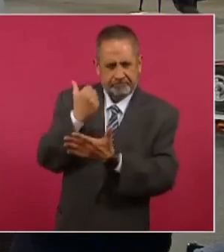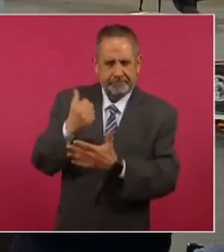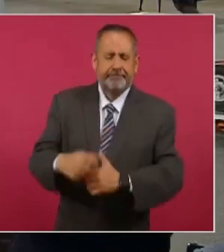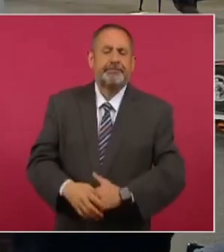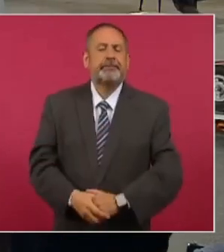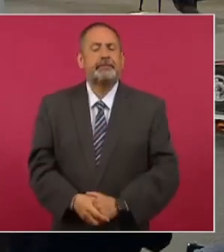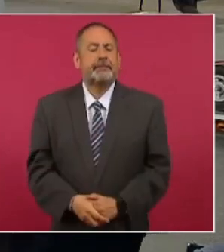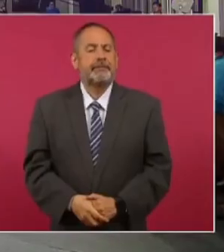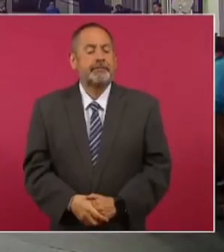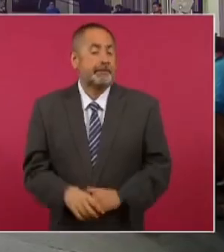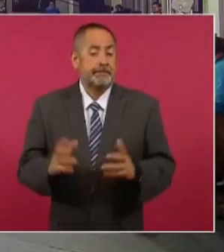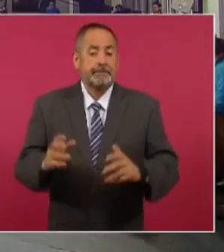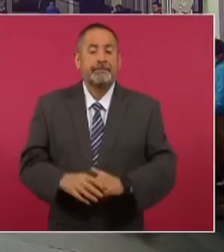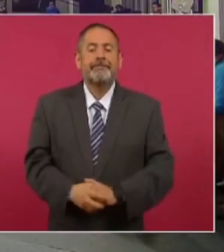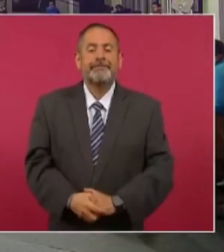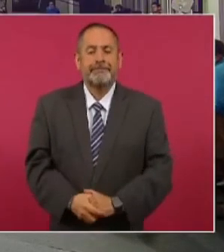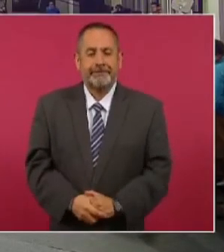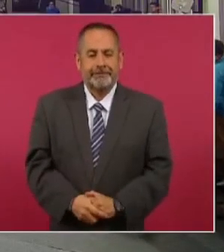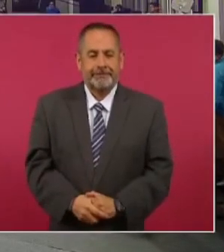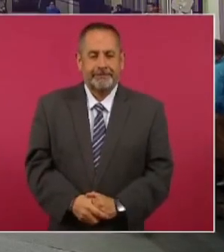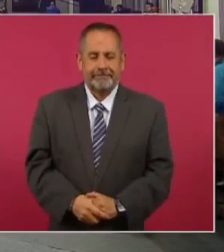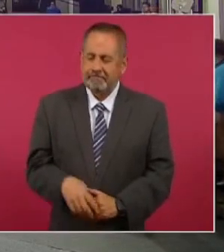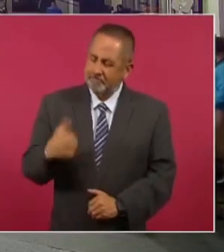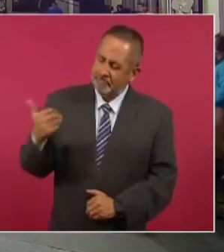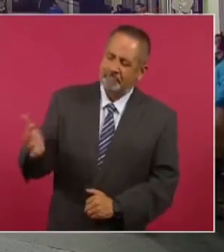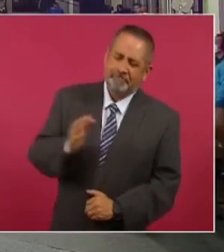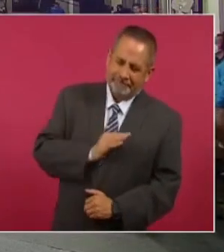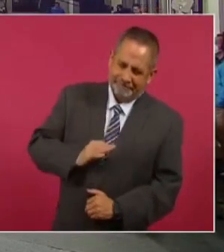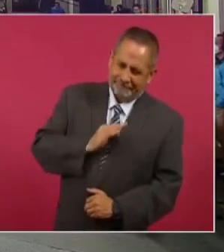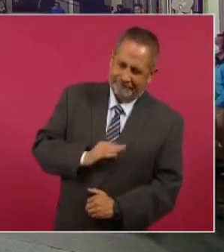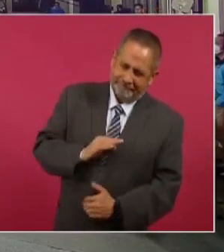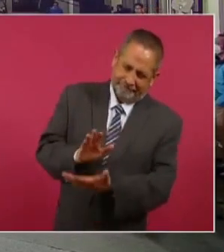bueno pues felicidades